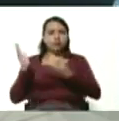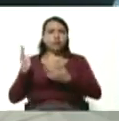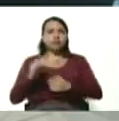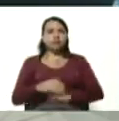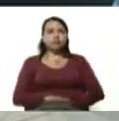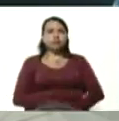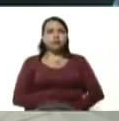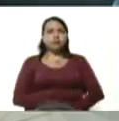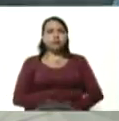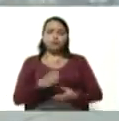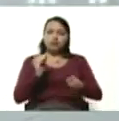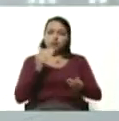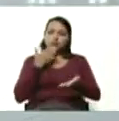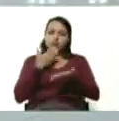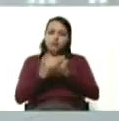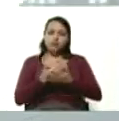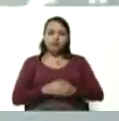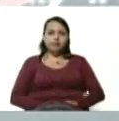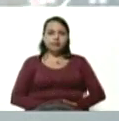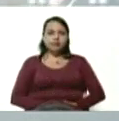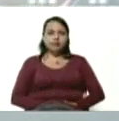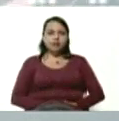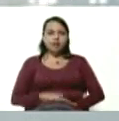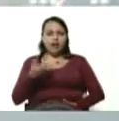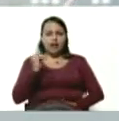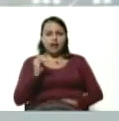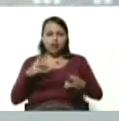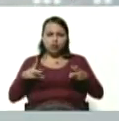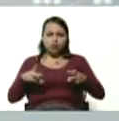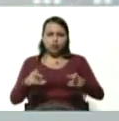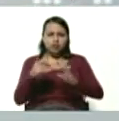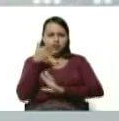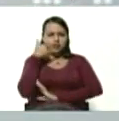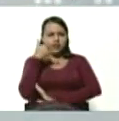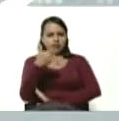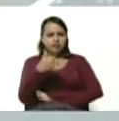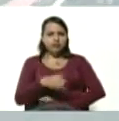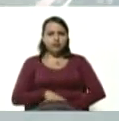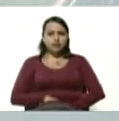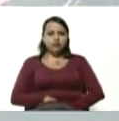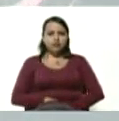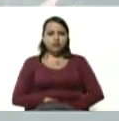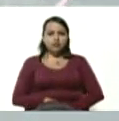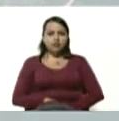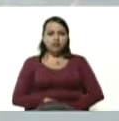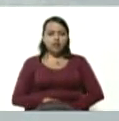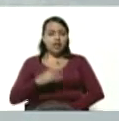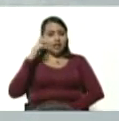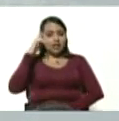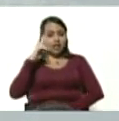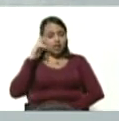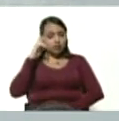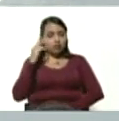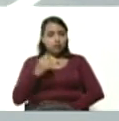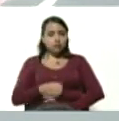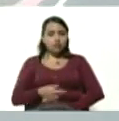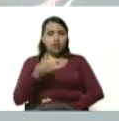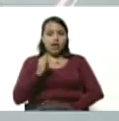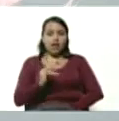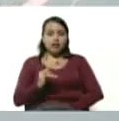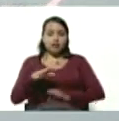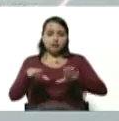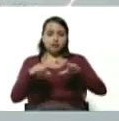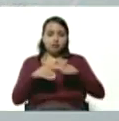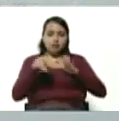Muchas gracias, Barrio. Cuando tuvimos una interrupción, estaba diciendo que la razón de que se hayan tomado estas medidas